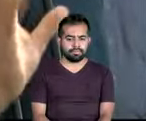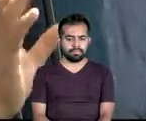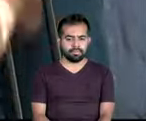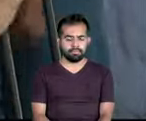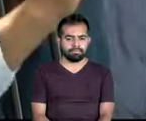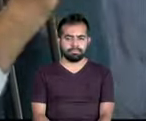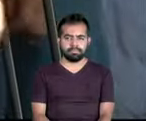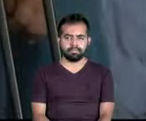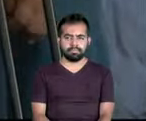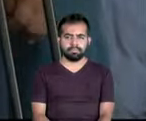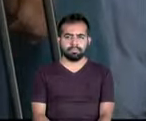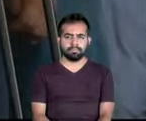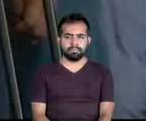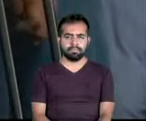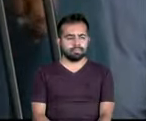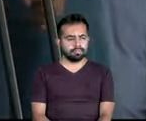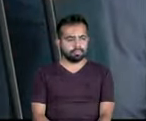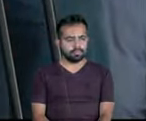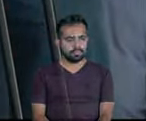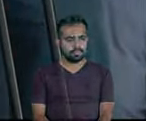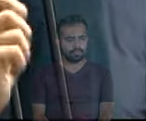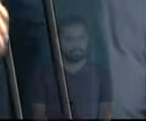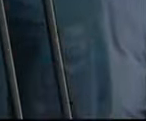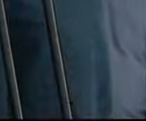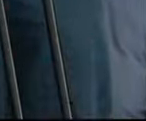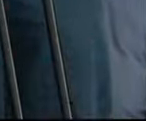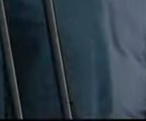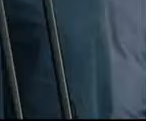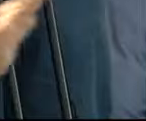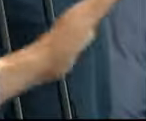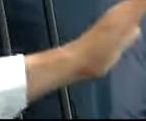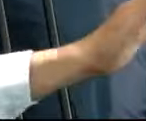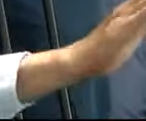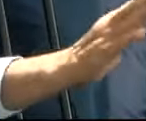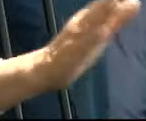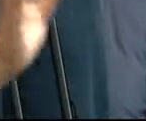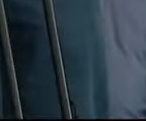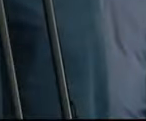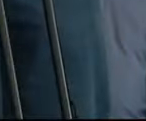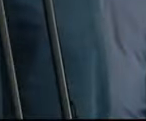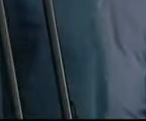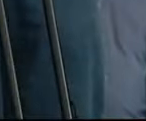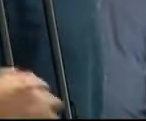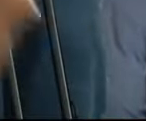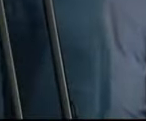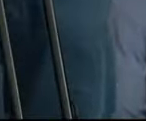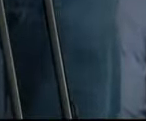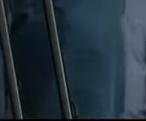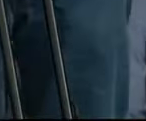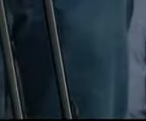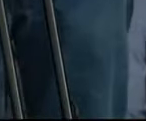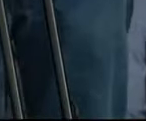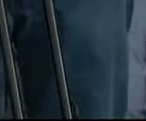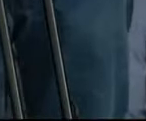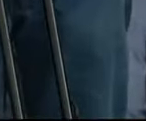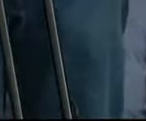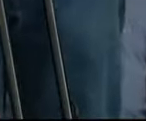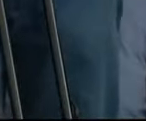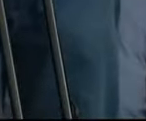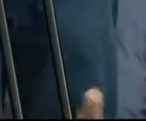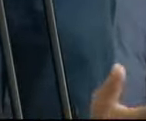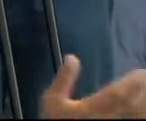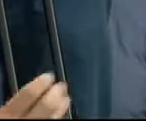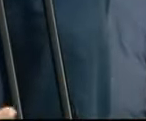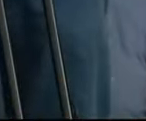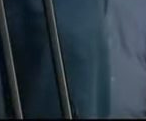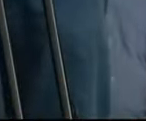una camioneta tiene $300 mensuales para el combustible, se les acabó al 20 días. Ya no pueden salir